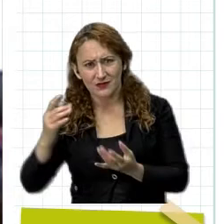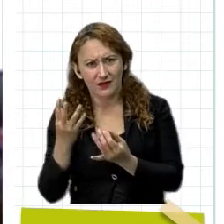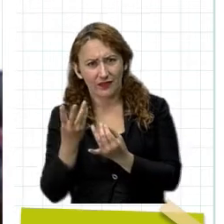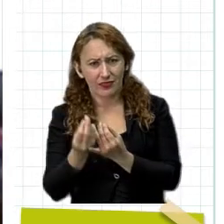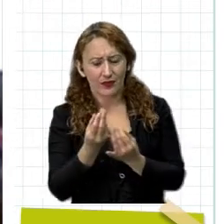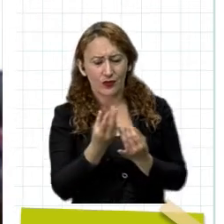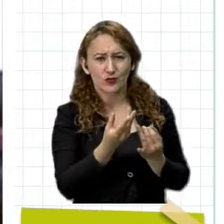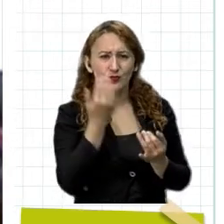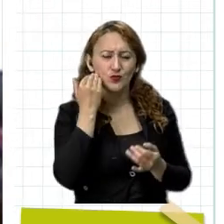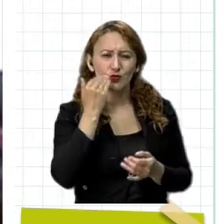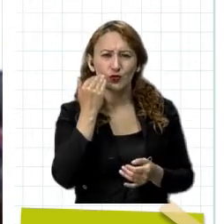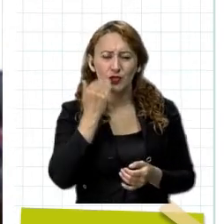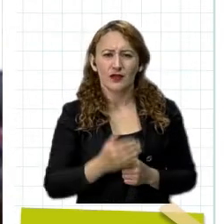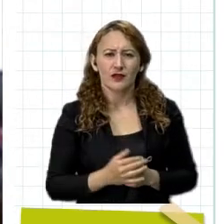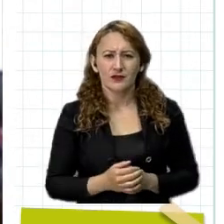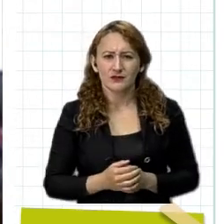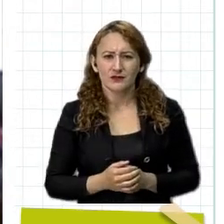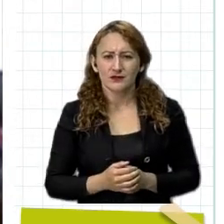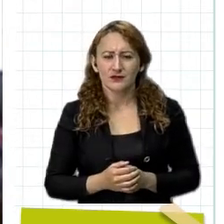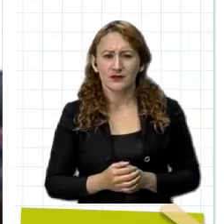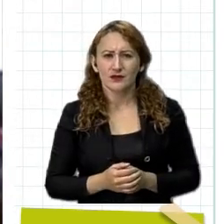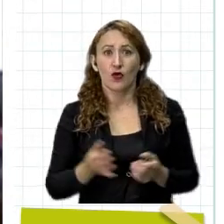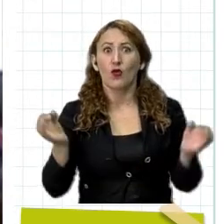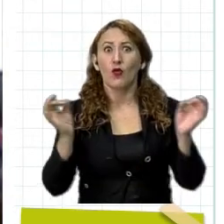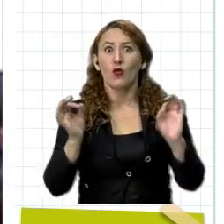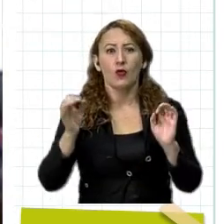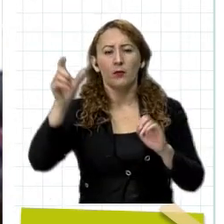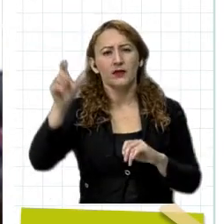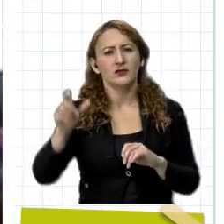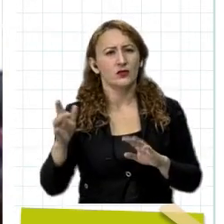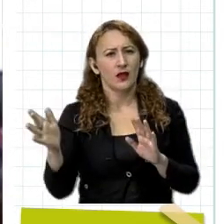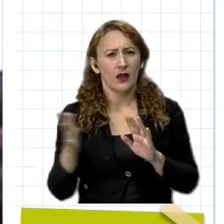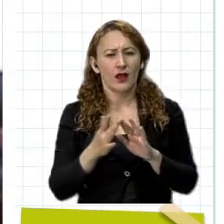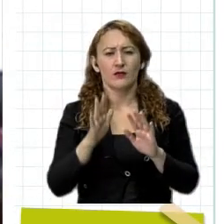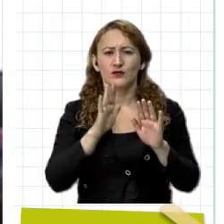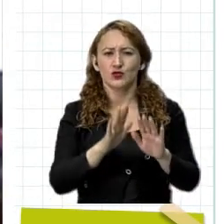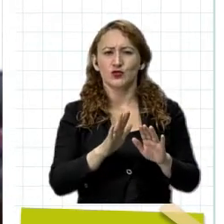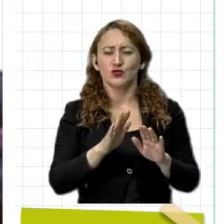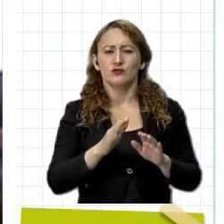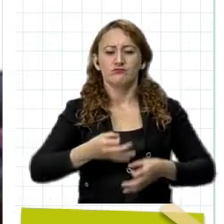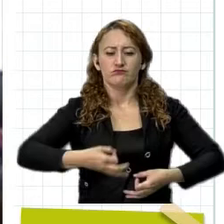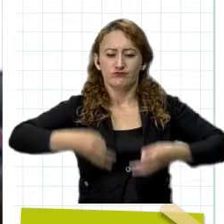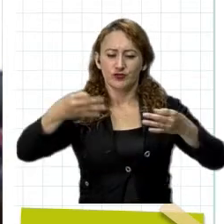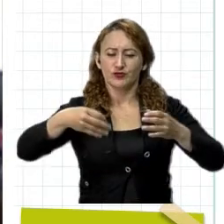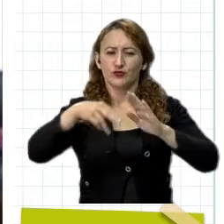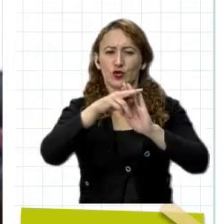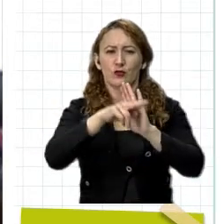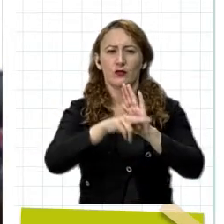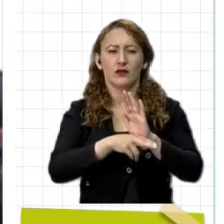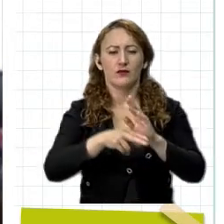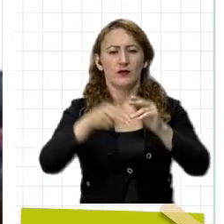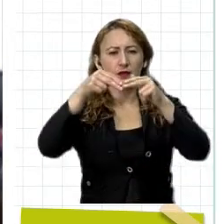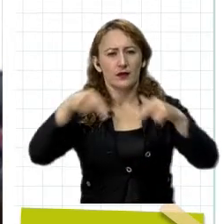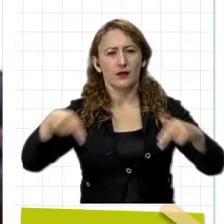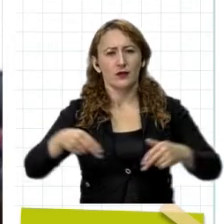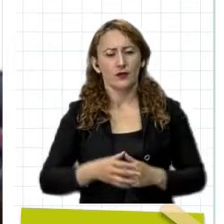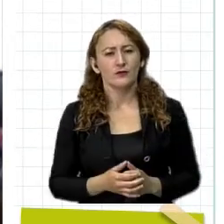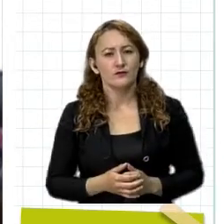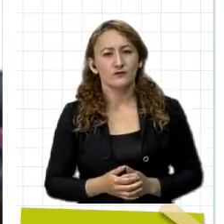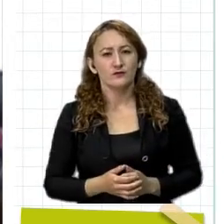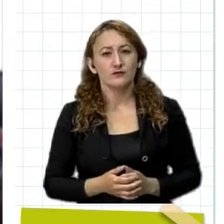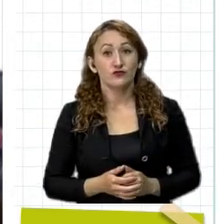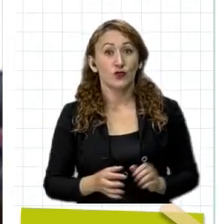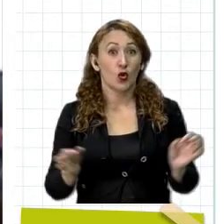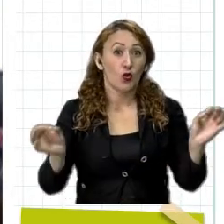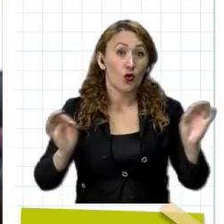son mujeres o personas que no corresponden a las definiciones normativas del género o son personas